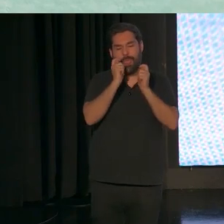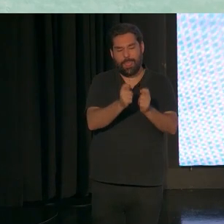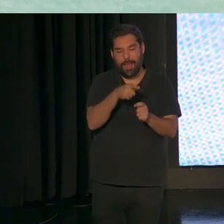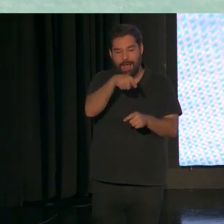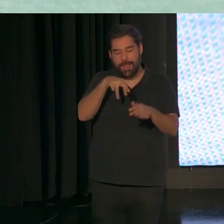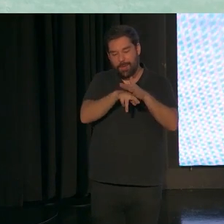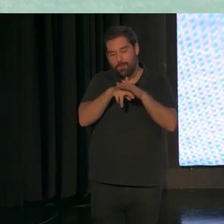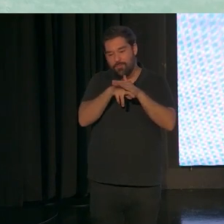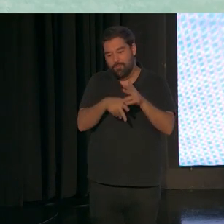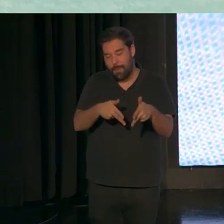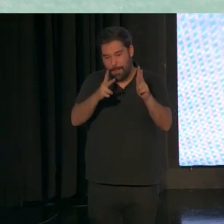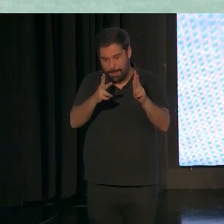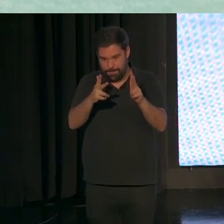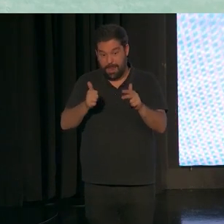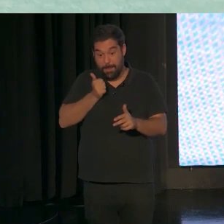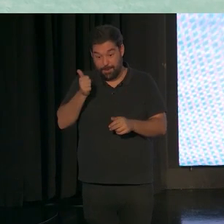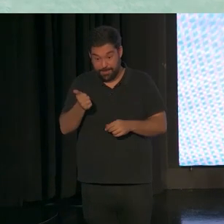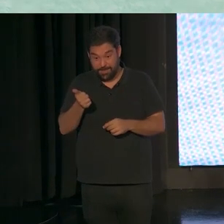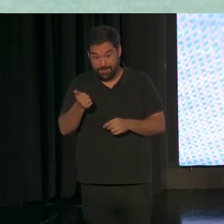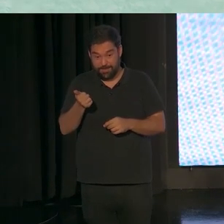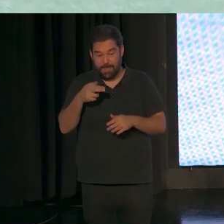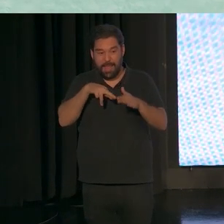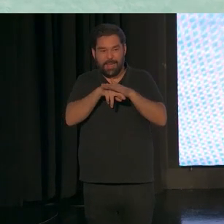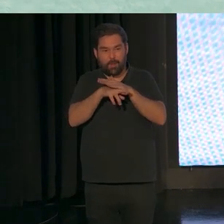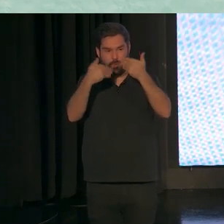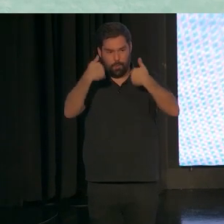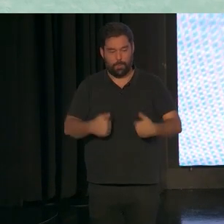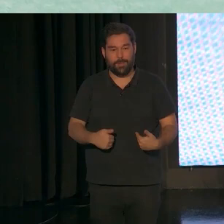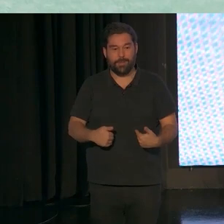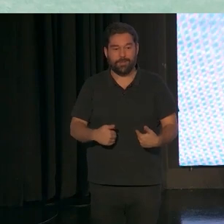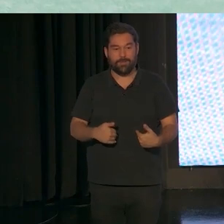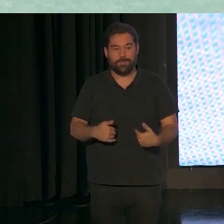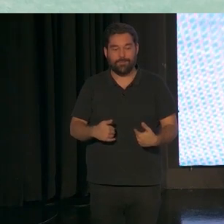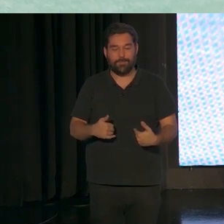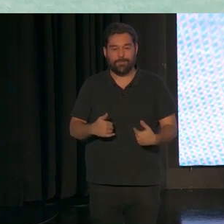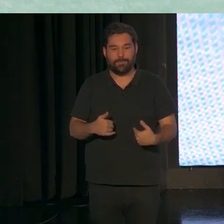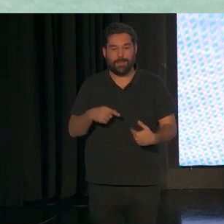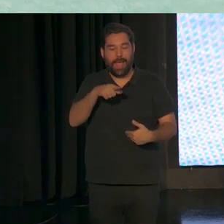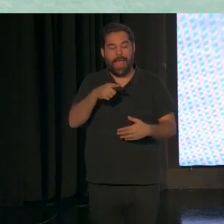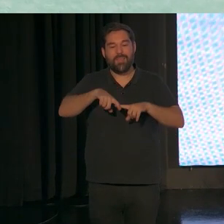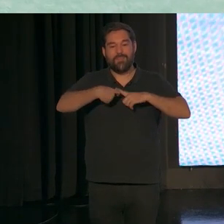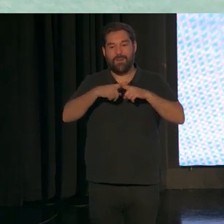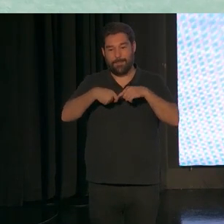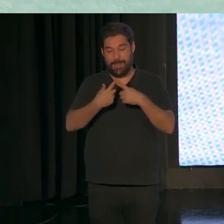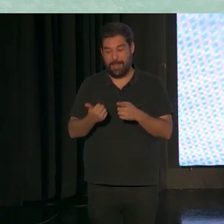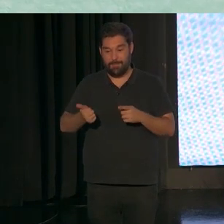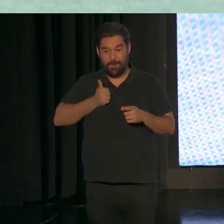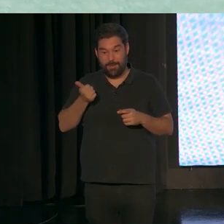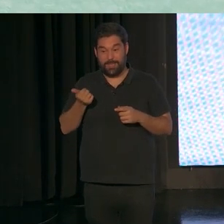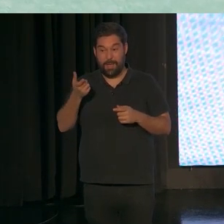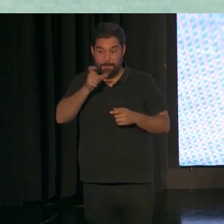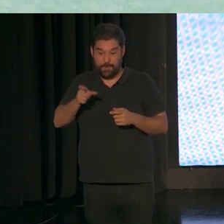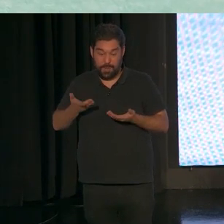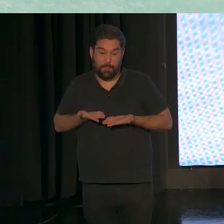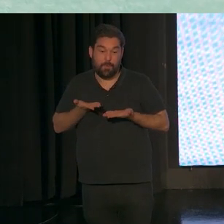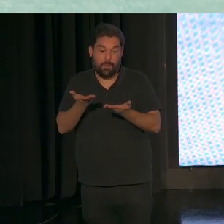esos recursos es decir donde estamos hablando de recursos humanos es decir donde se donde se aprovecha la familia donde se aprovecha los voluntarios